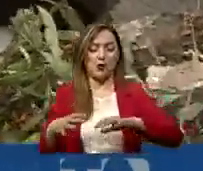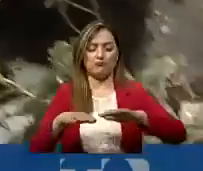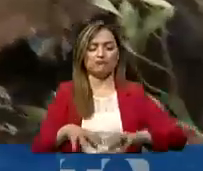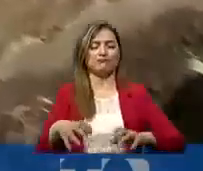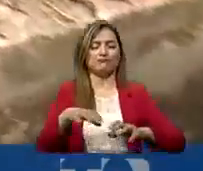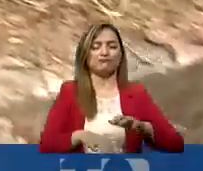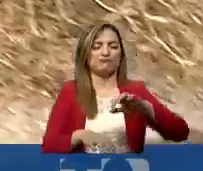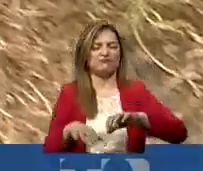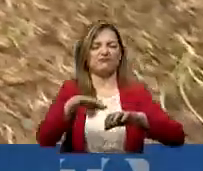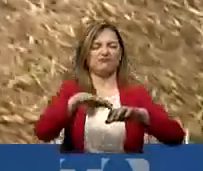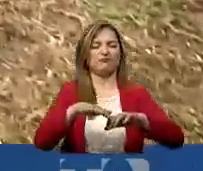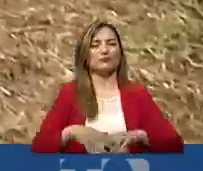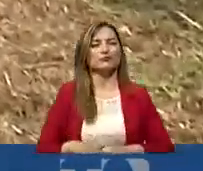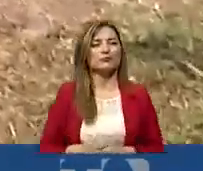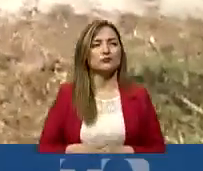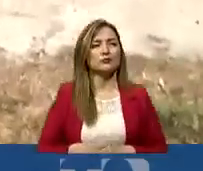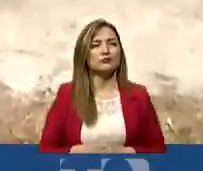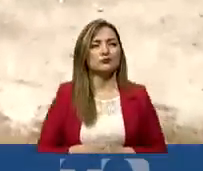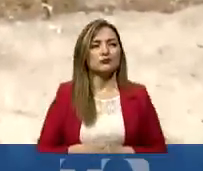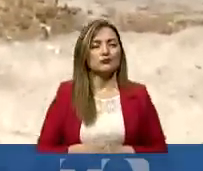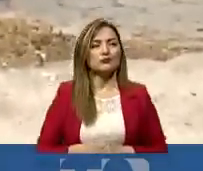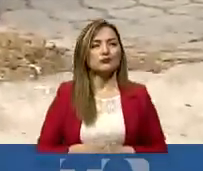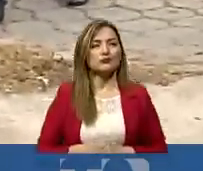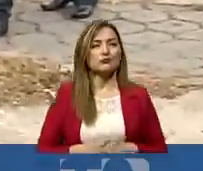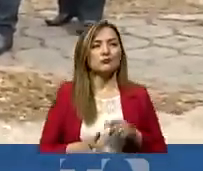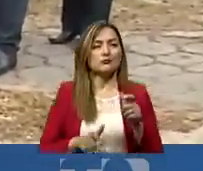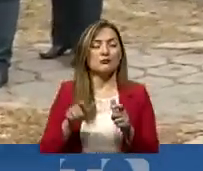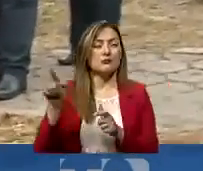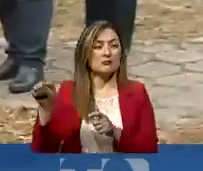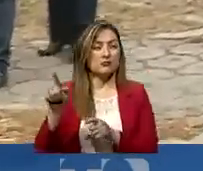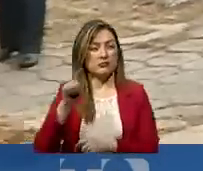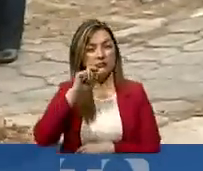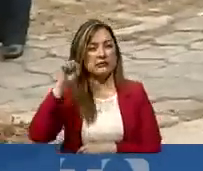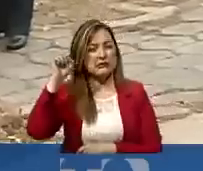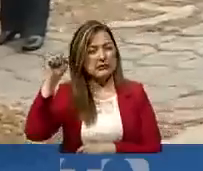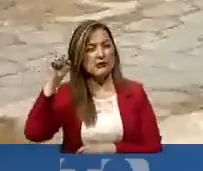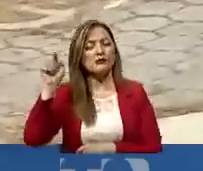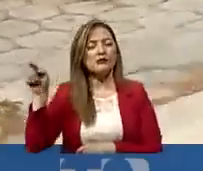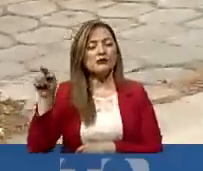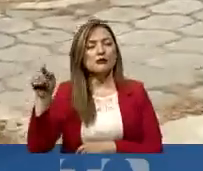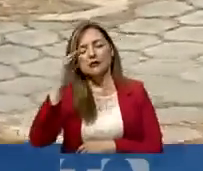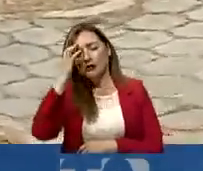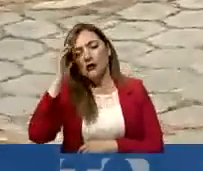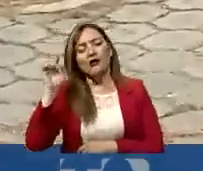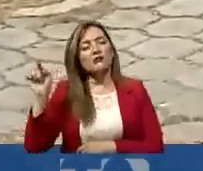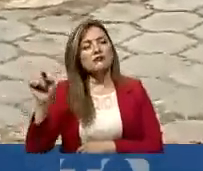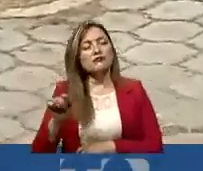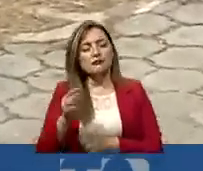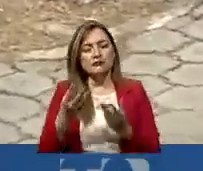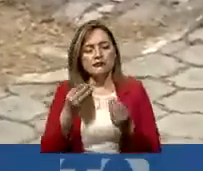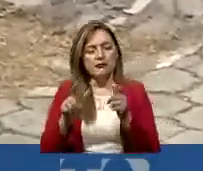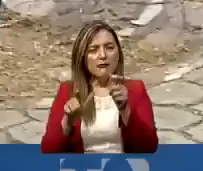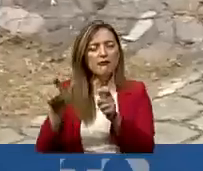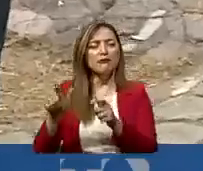espacio. Como ustedes pueden ver, son varios los moradores que están aquí demostrando su preocupación, porque claro,